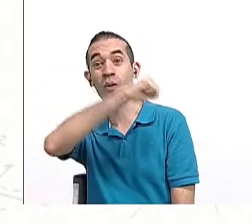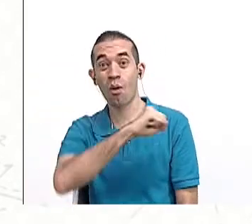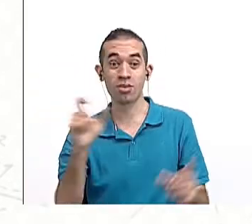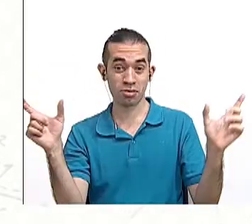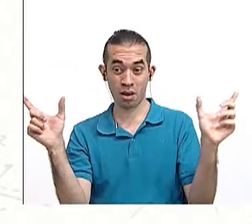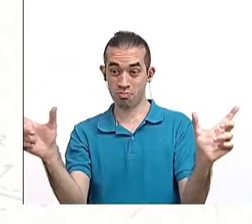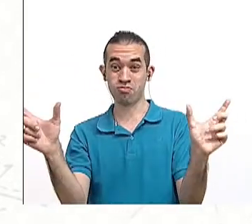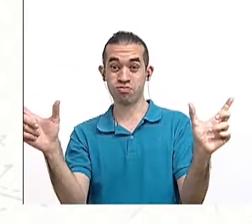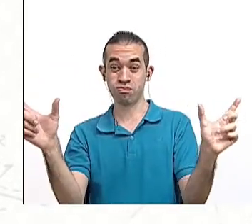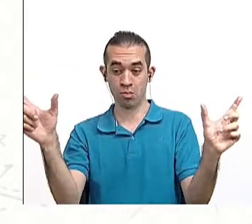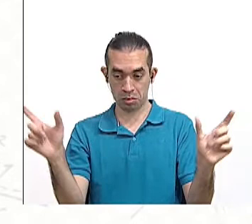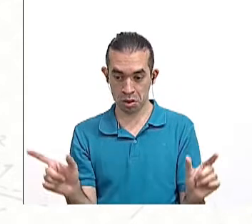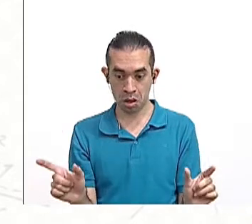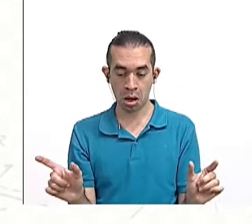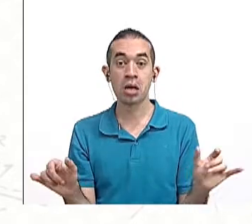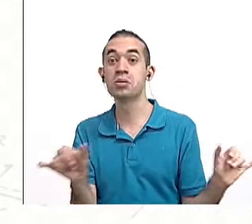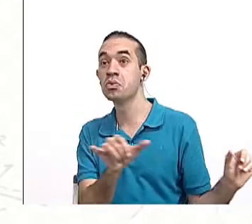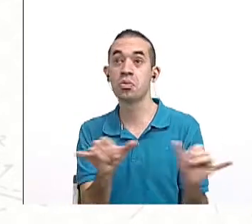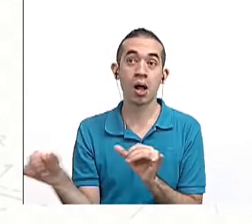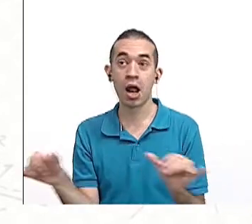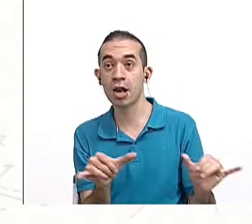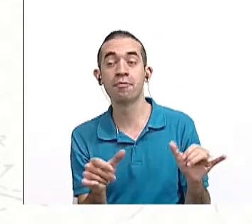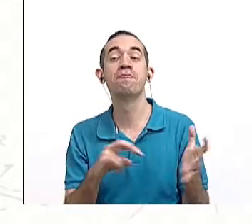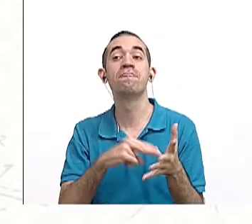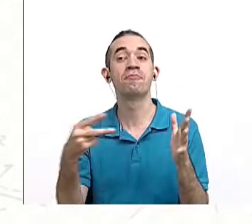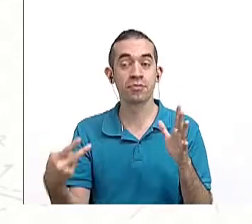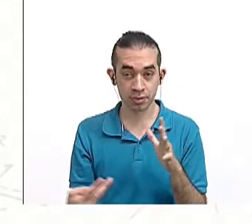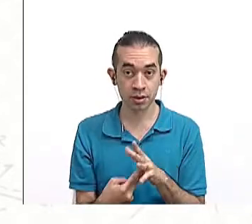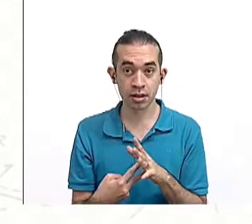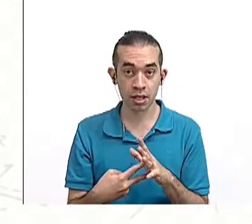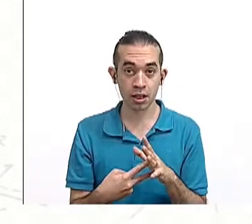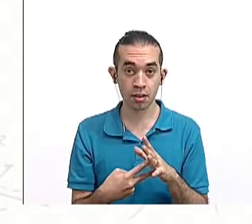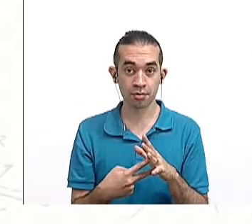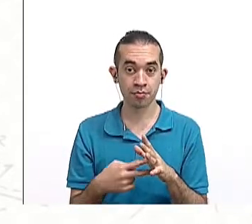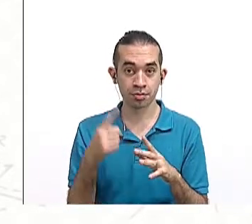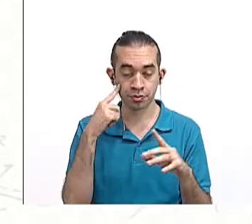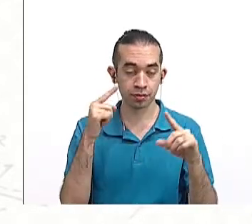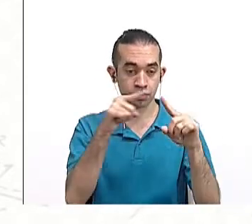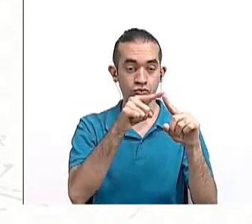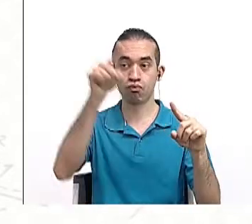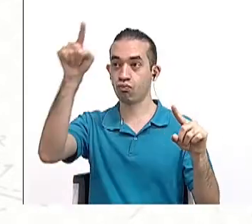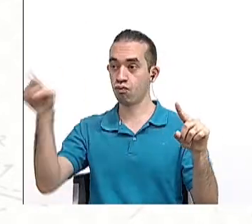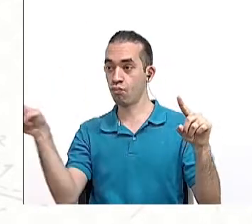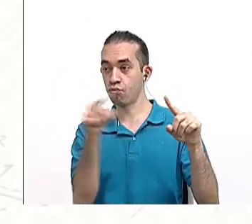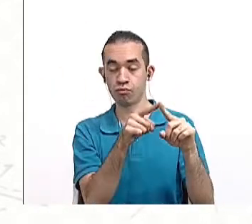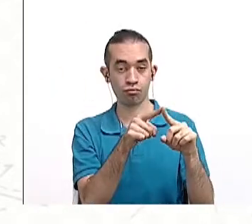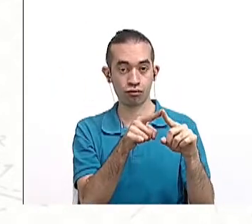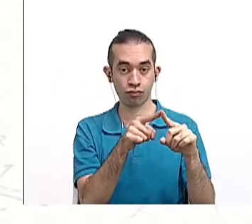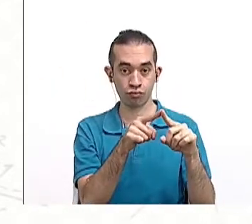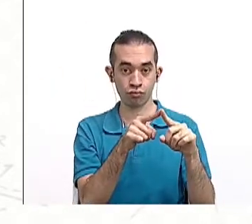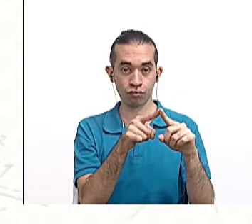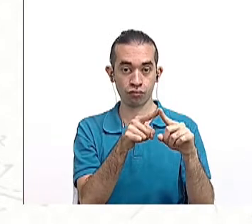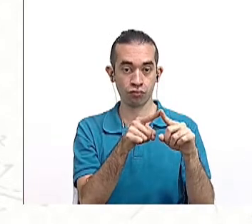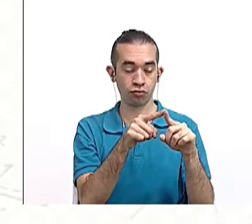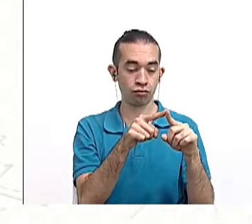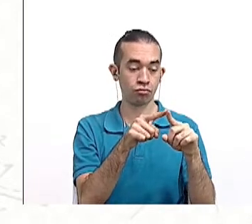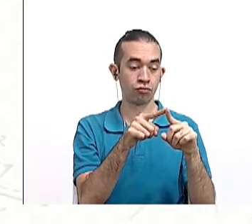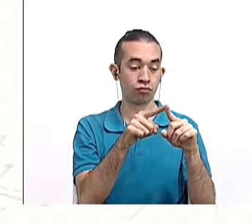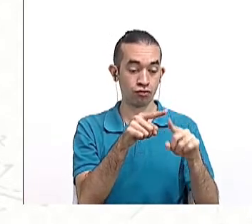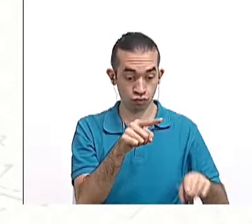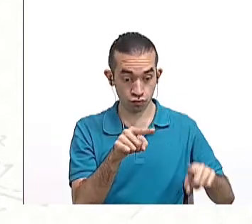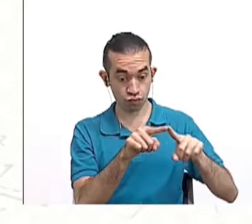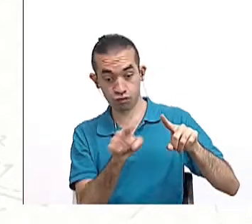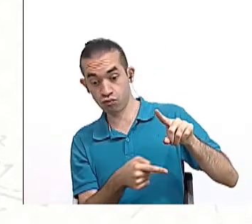esto quiere decir entonces que la suma de los ángulos externos nos va a dar siempre 360 grados